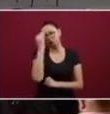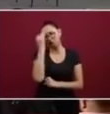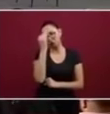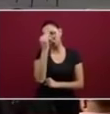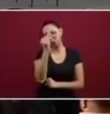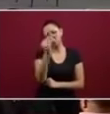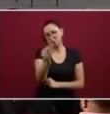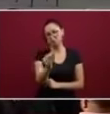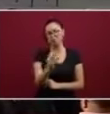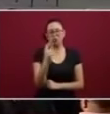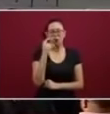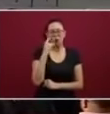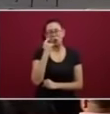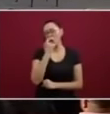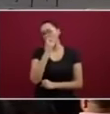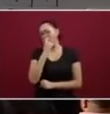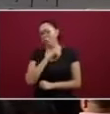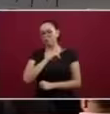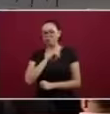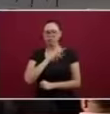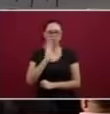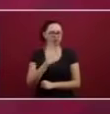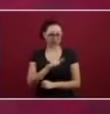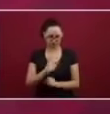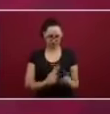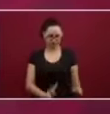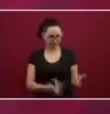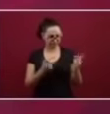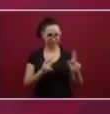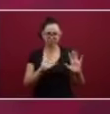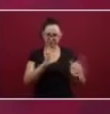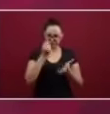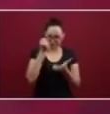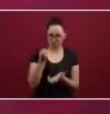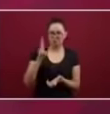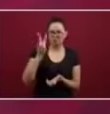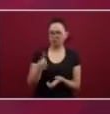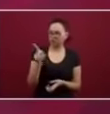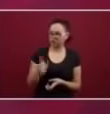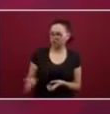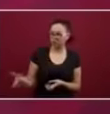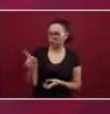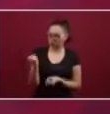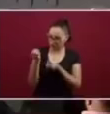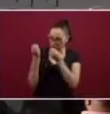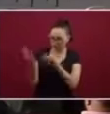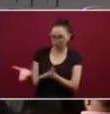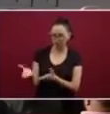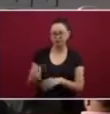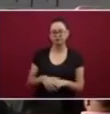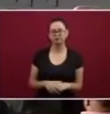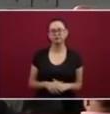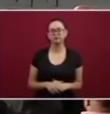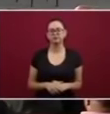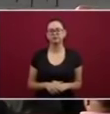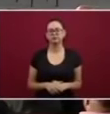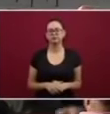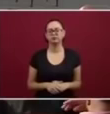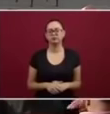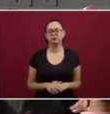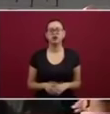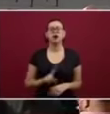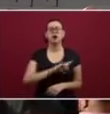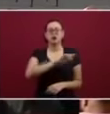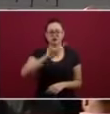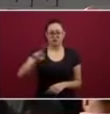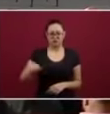133 millones. O sea, sería 4 veces más que los de los vehículos. Uh-huh. Pero todavía nos falta recuperar una casa más en Bosques de las